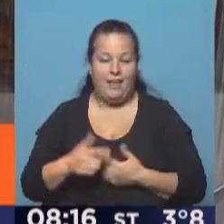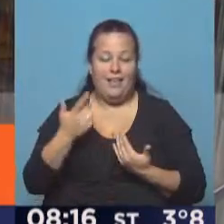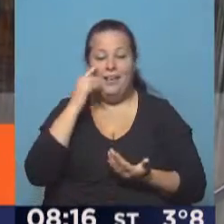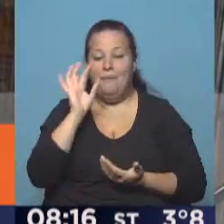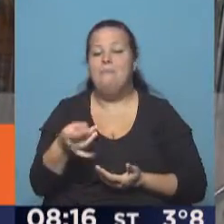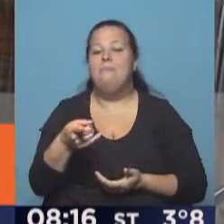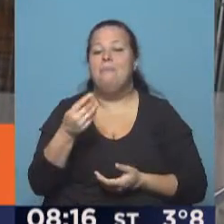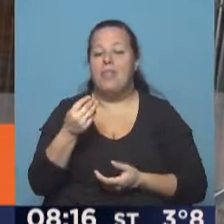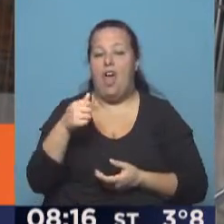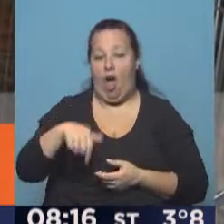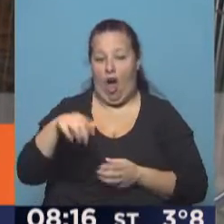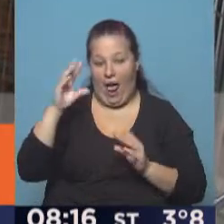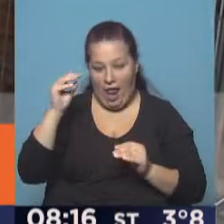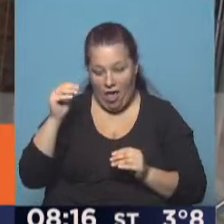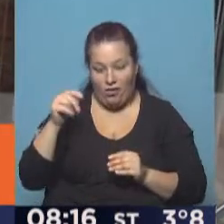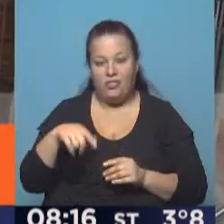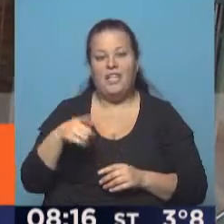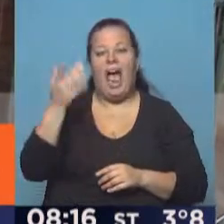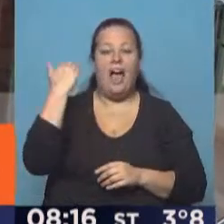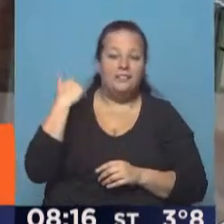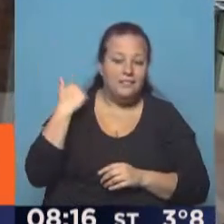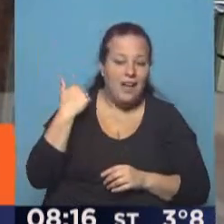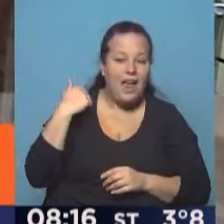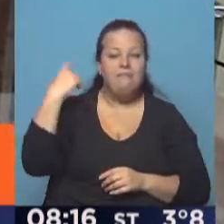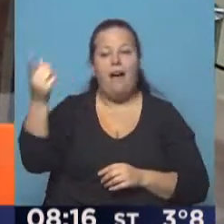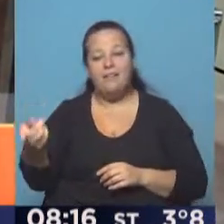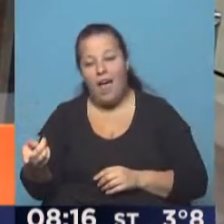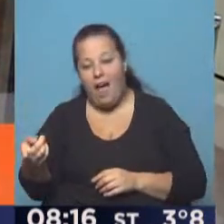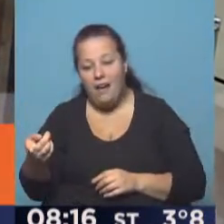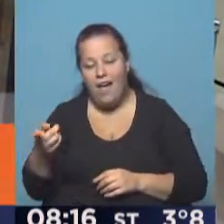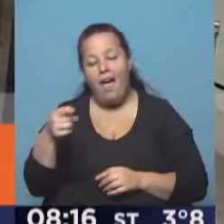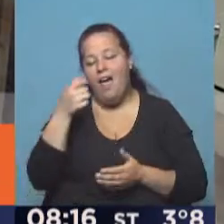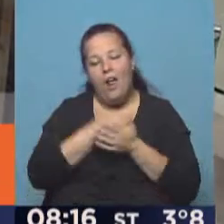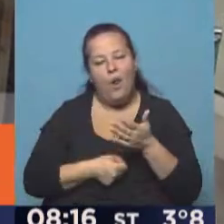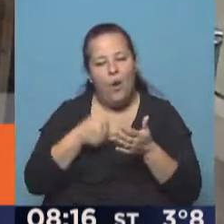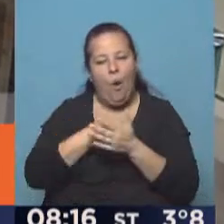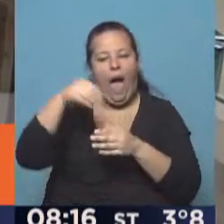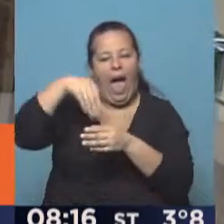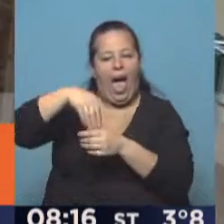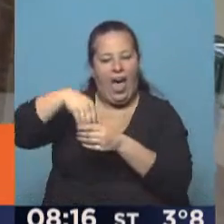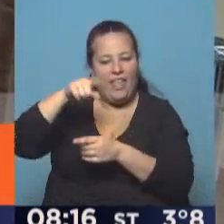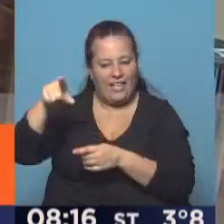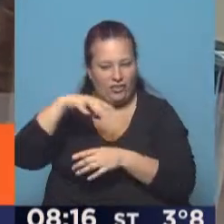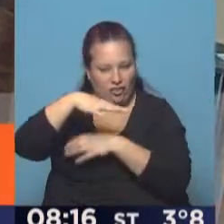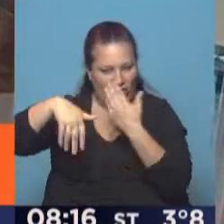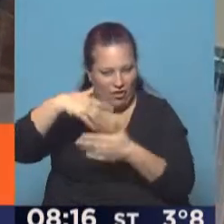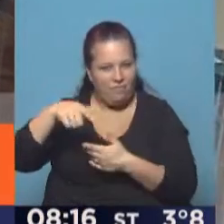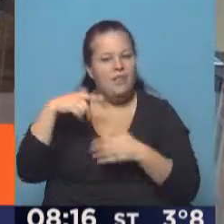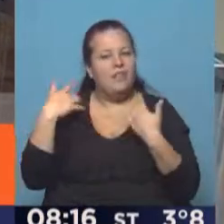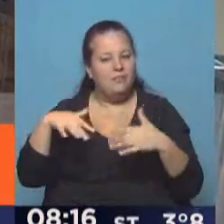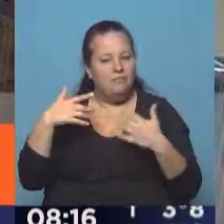ver esta noche, ayer, mañana, es una lucha interna en Cleveland. Hay